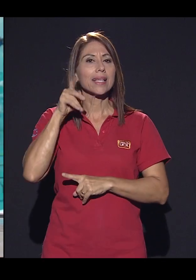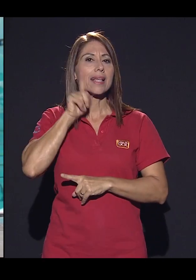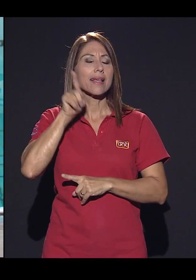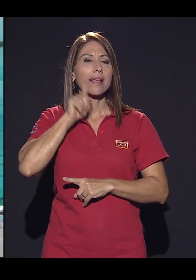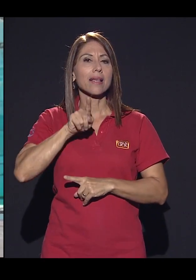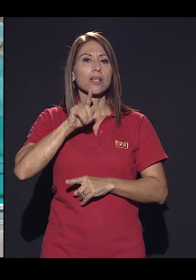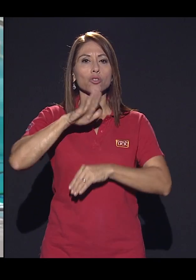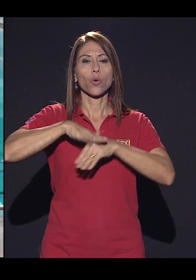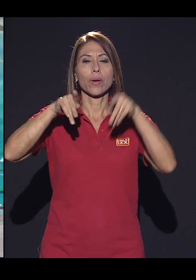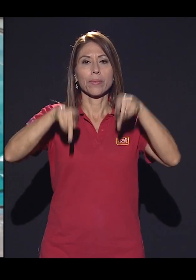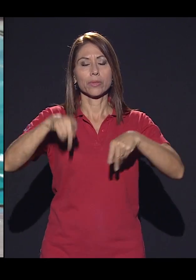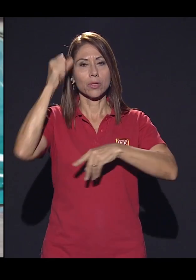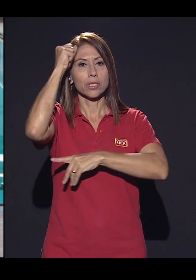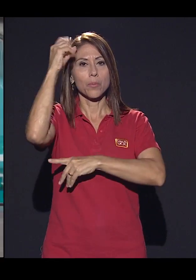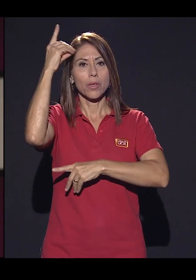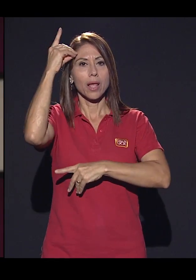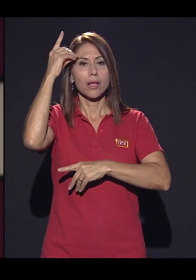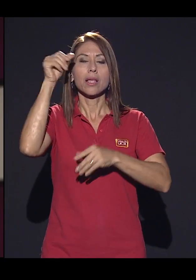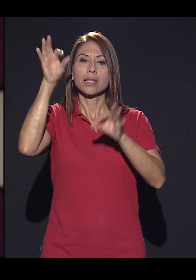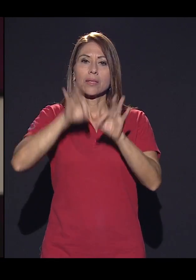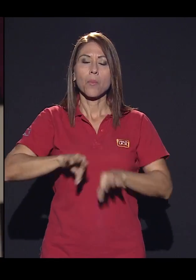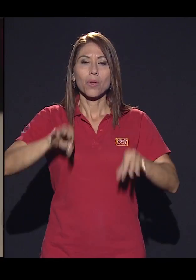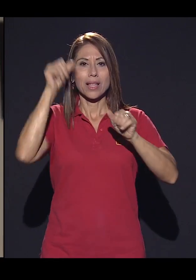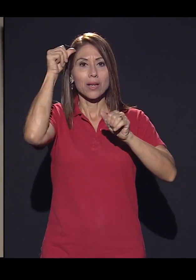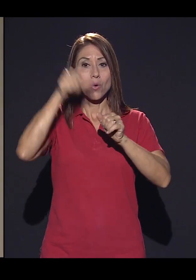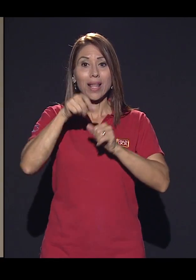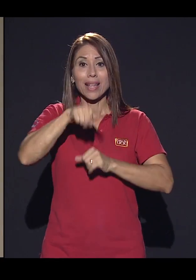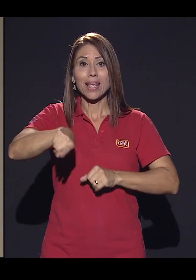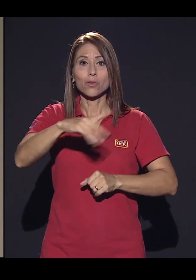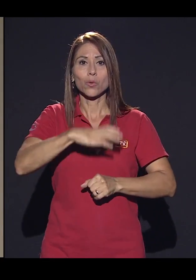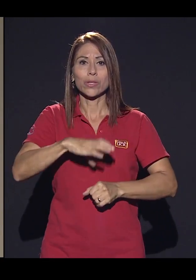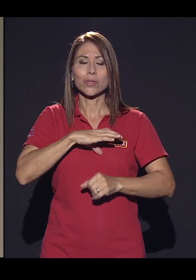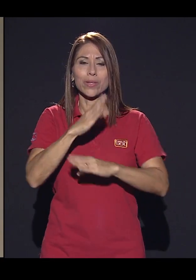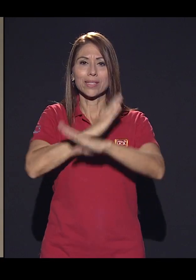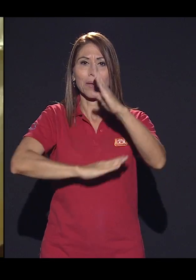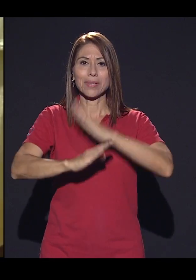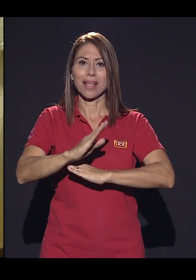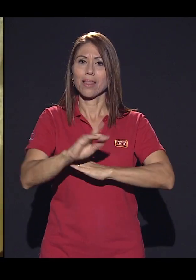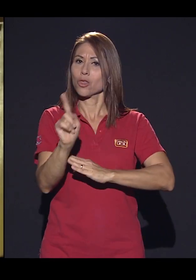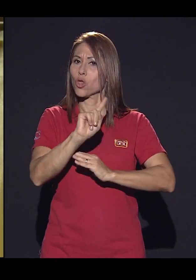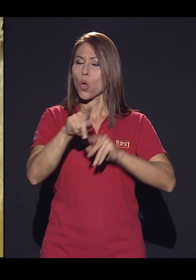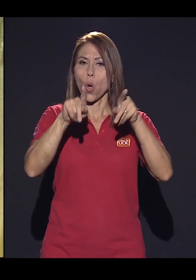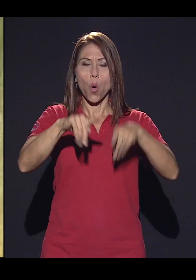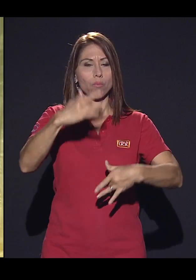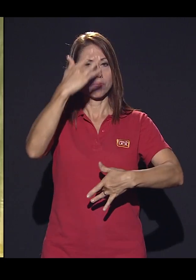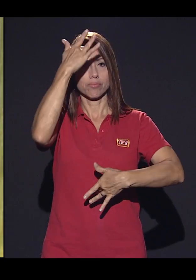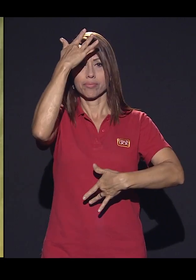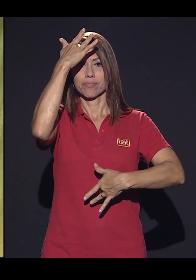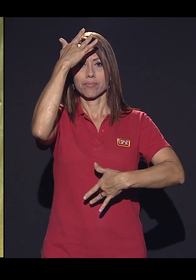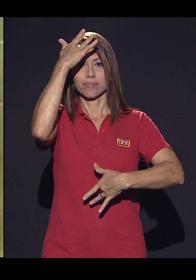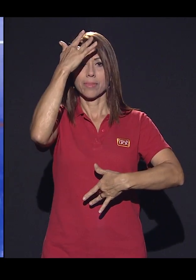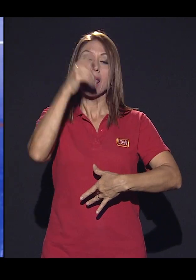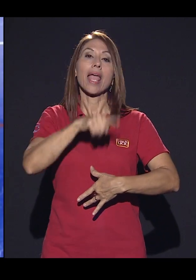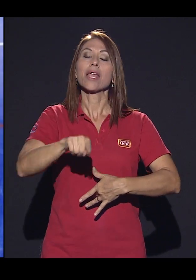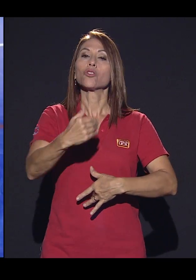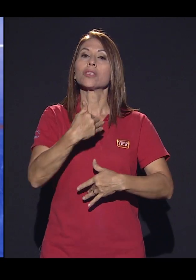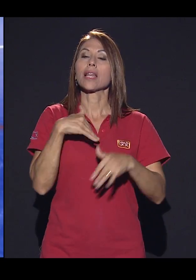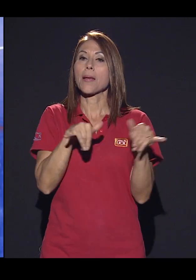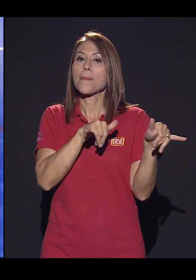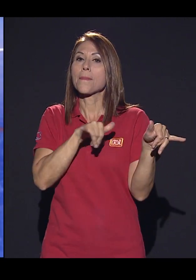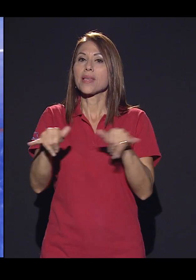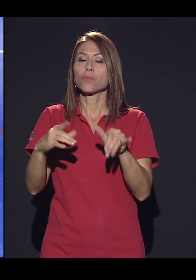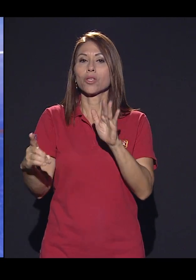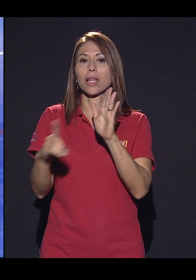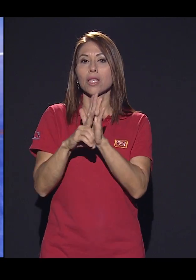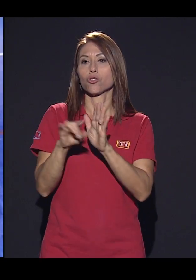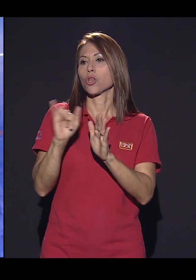con síndrome de Down, por lo que es importante recordar que tienen una condición de discapacidad y no son personas enfermas, que tienen los mismos